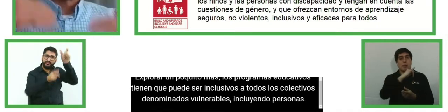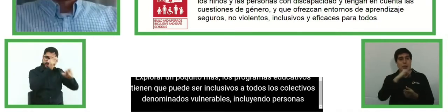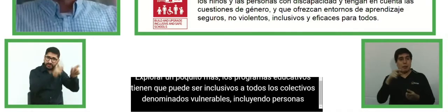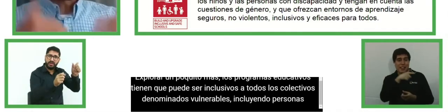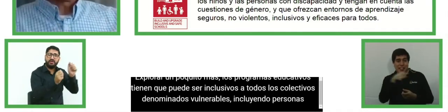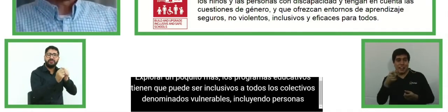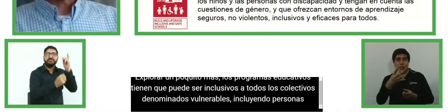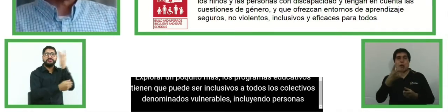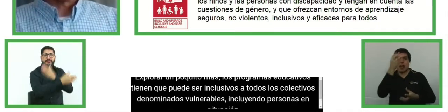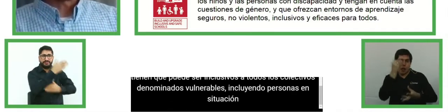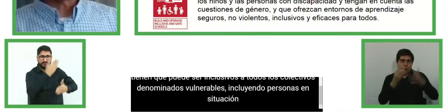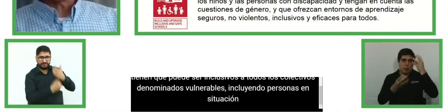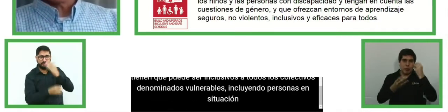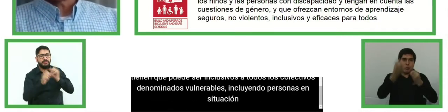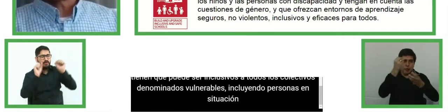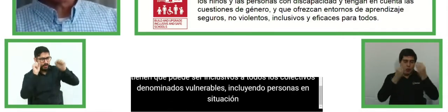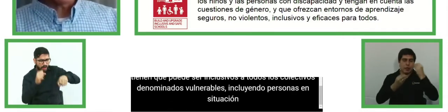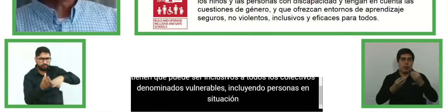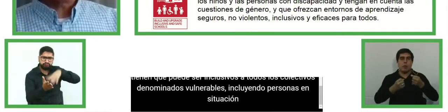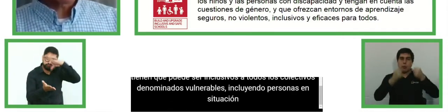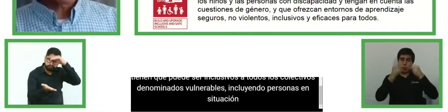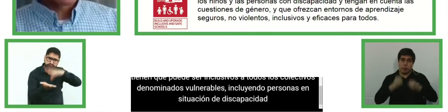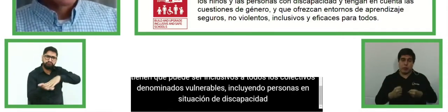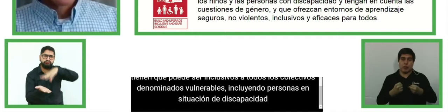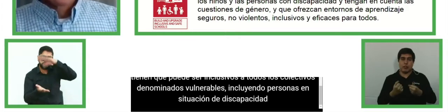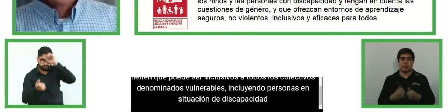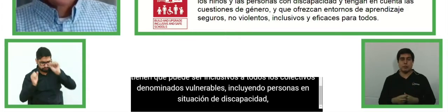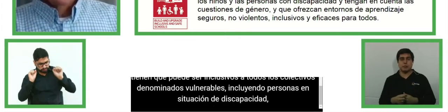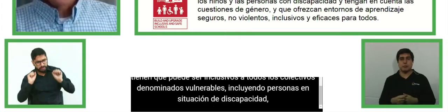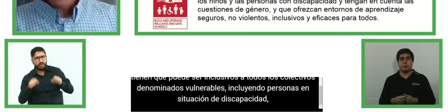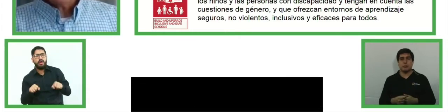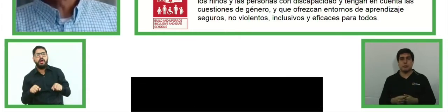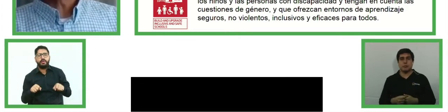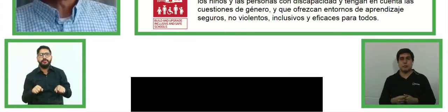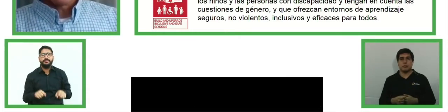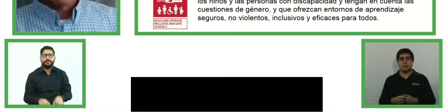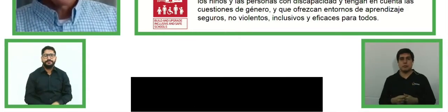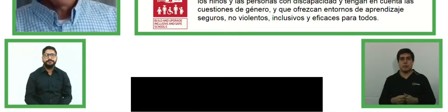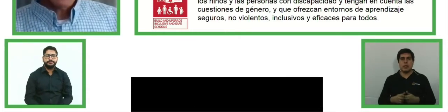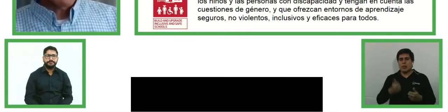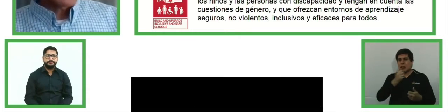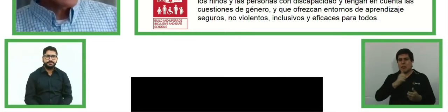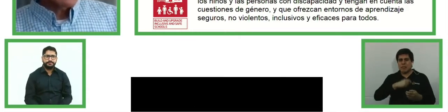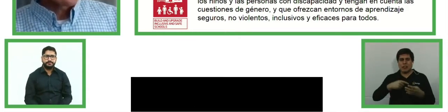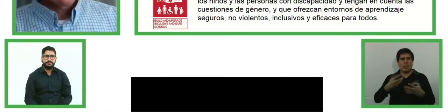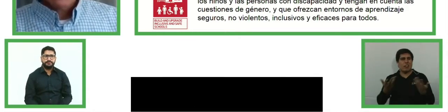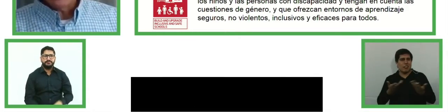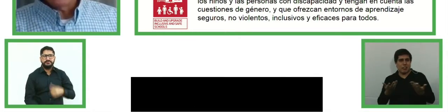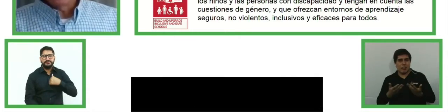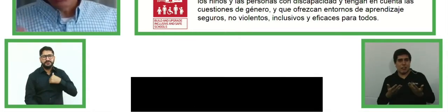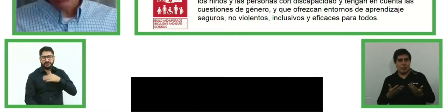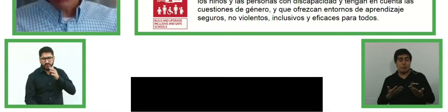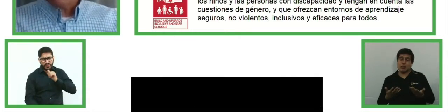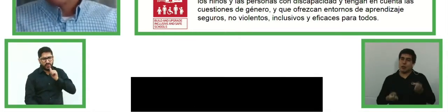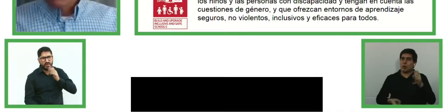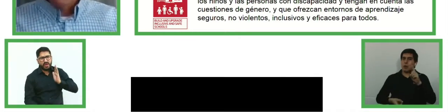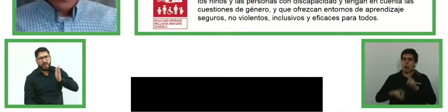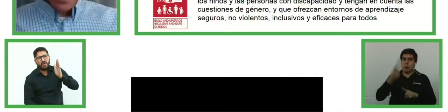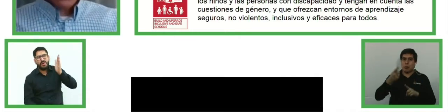distintos niveles educativos, ¿no? Y para eso, pues ¿qué hace falta? Pues lógicamente que el